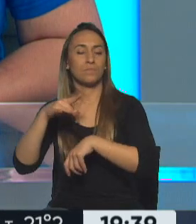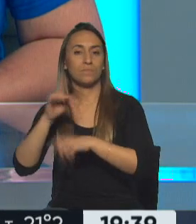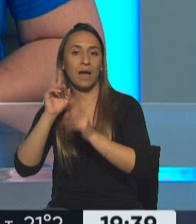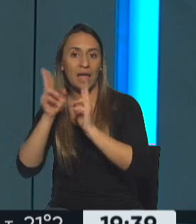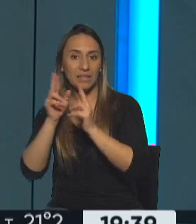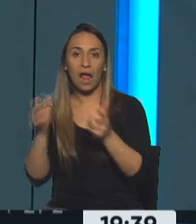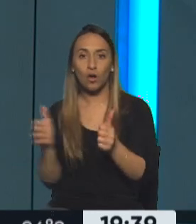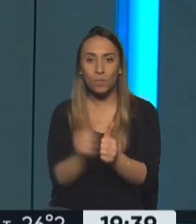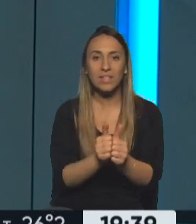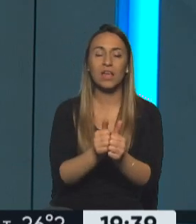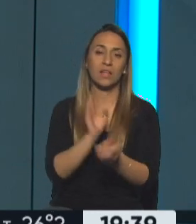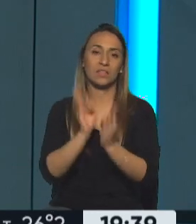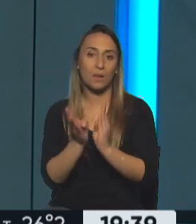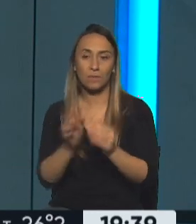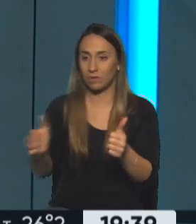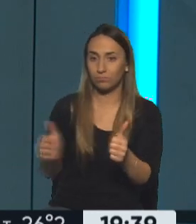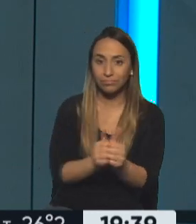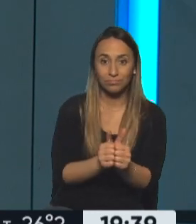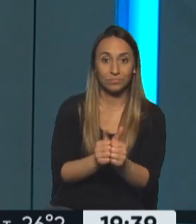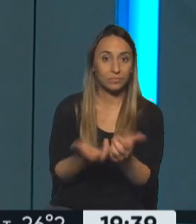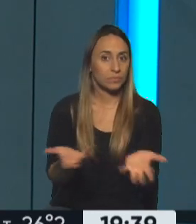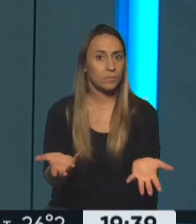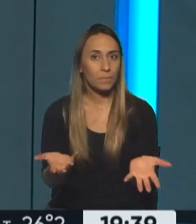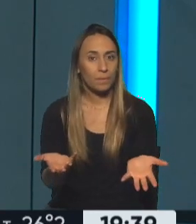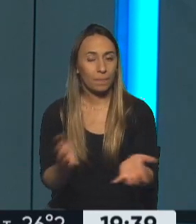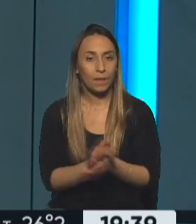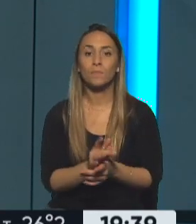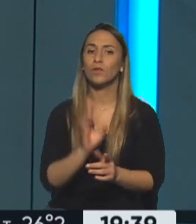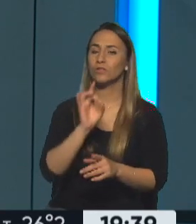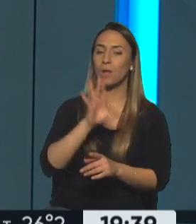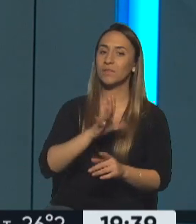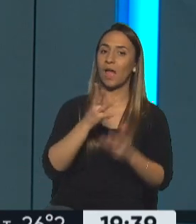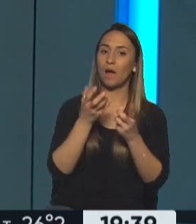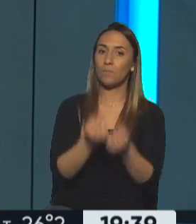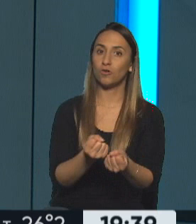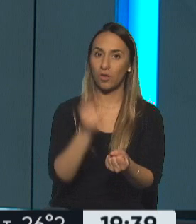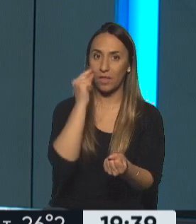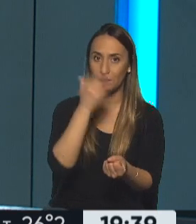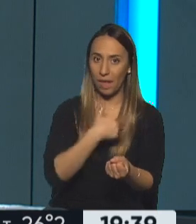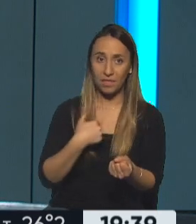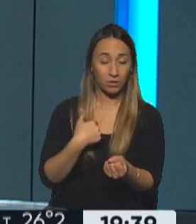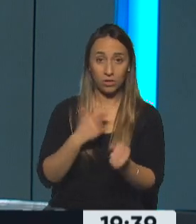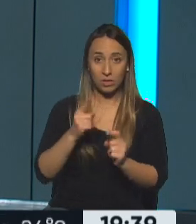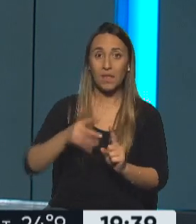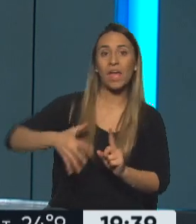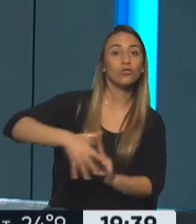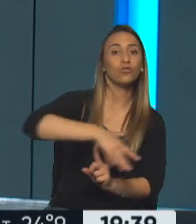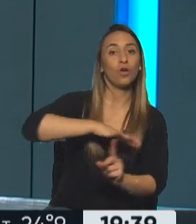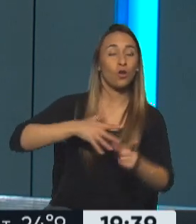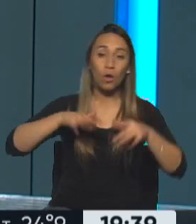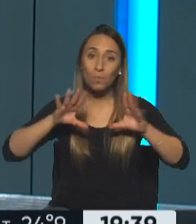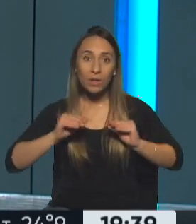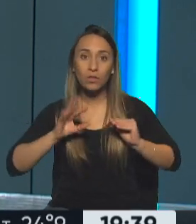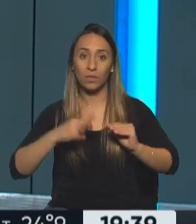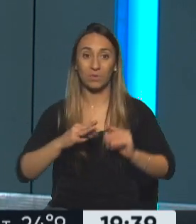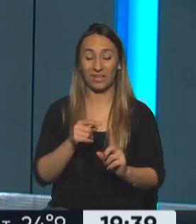Así que lo que hay que tener en cuenta es que un chico autista no requiere nada más del tratamiento del padre, sino que el entorno se ve afectado del chico. Porque si el